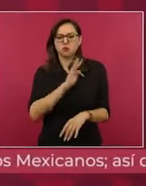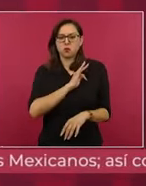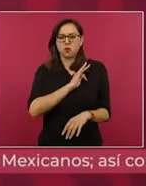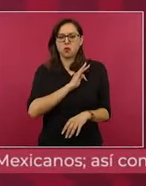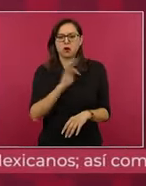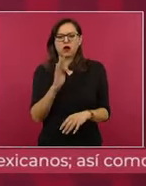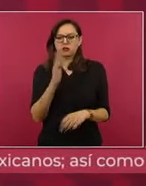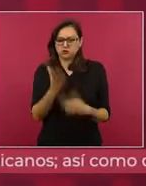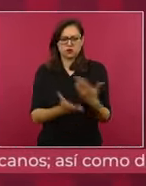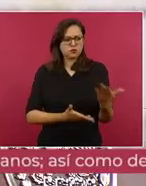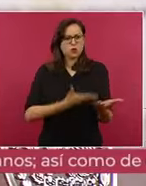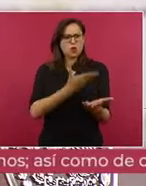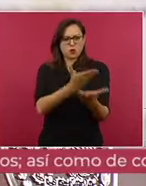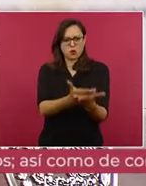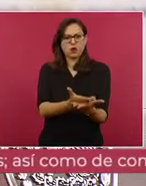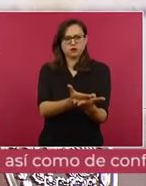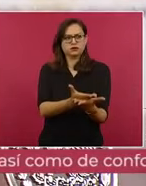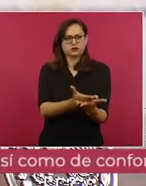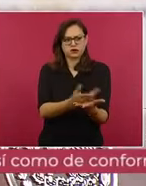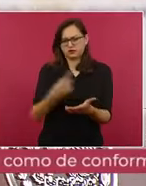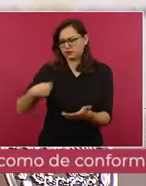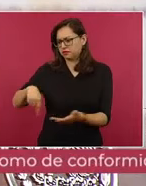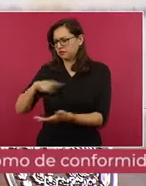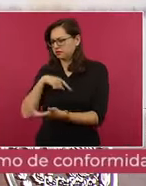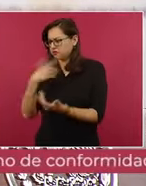Hace falta la reforma